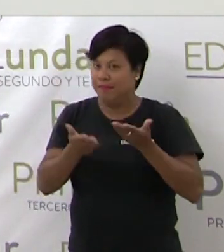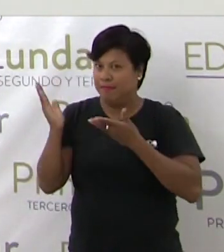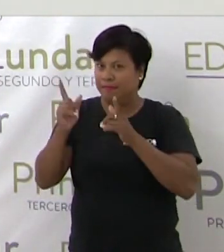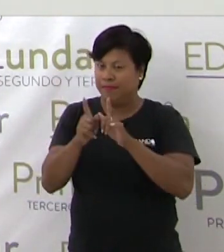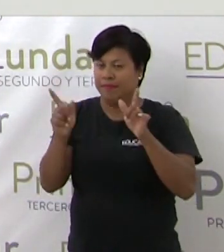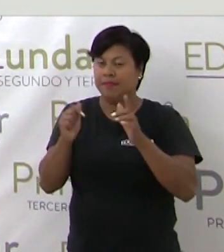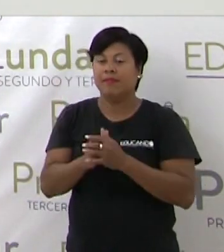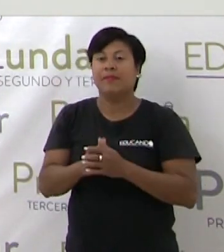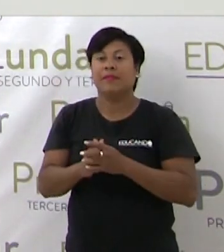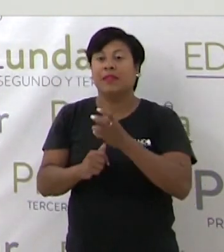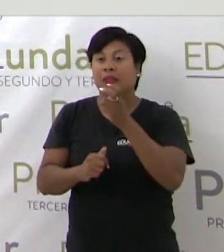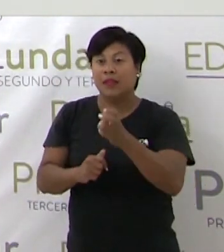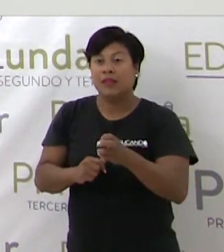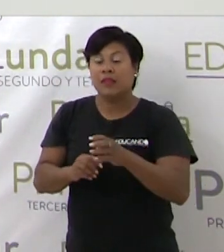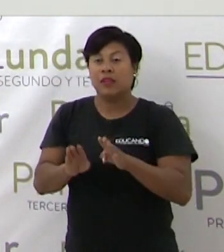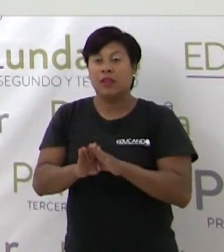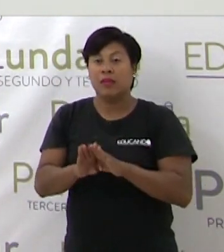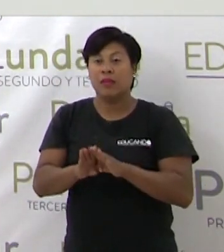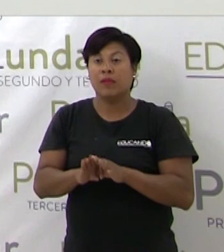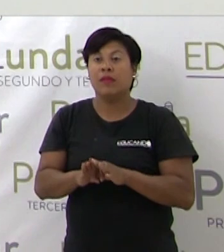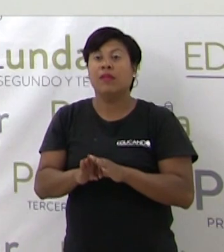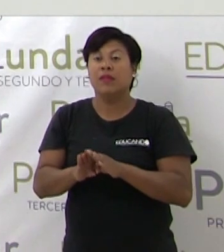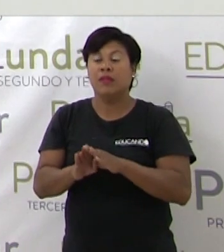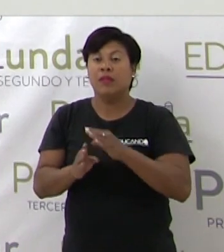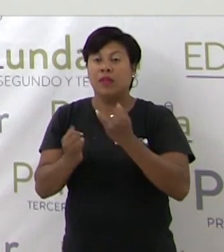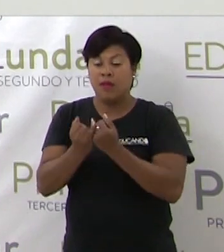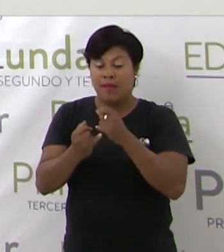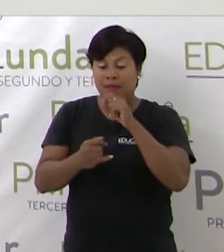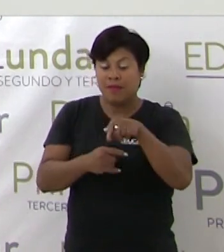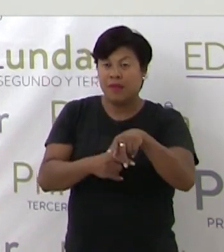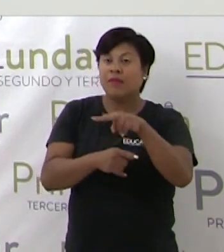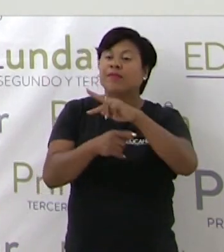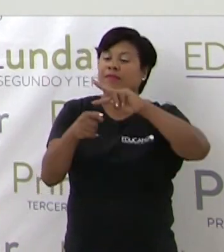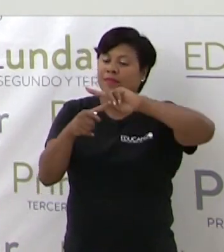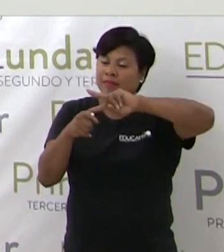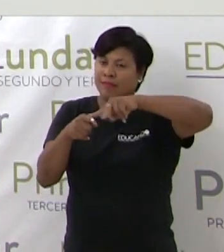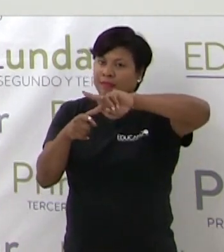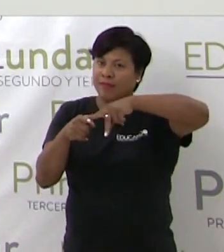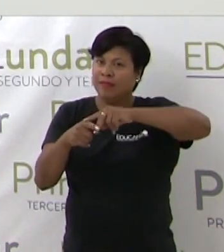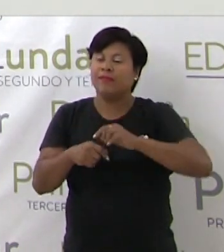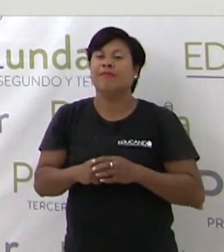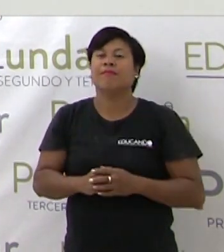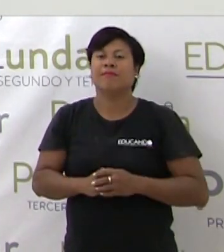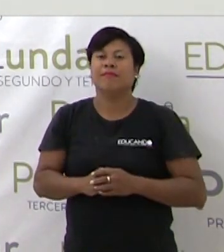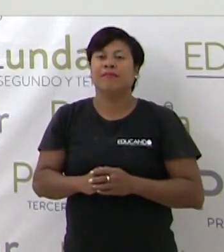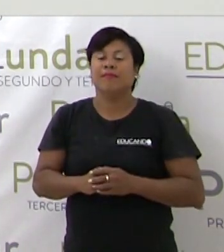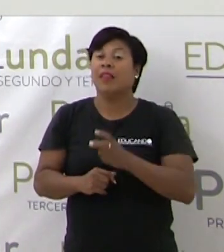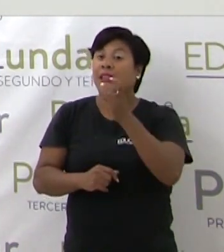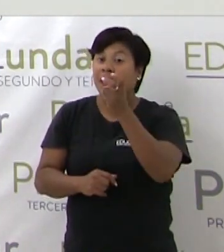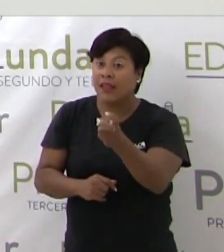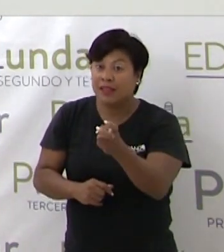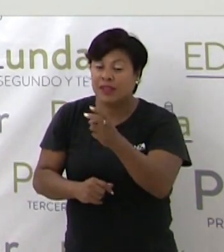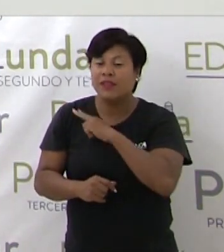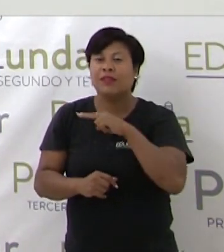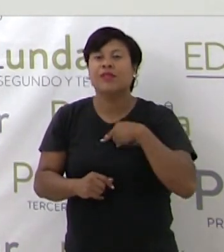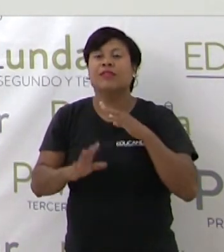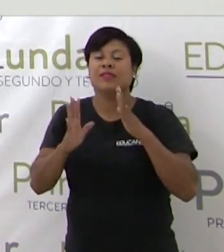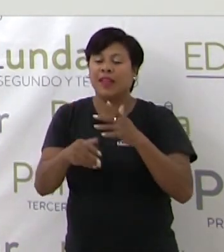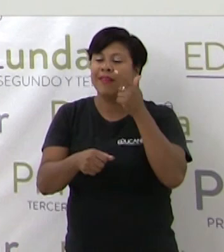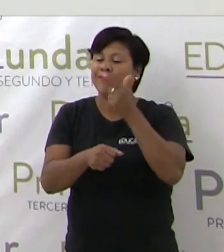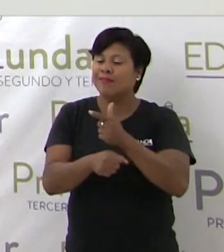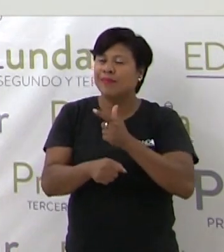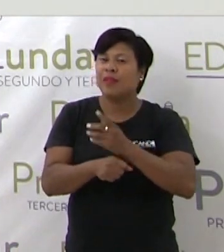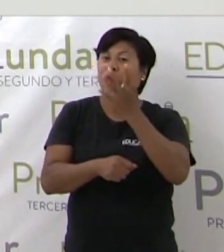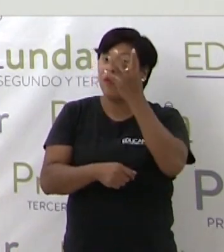aquí entonces corto con un arco donde se encuentra el siguiente ángulo. De esta manera ya estoy encontrando entonces los